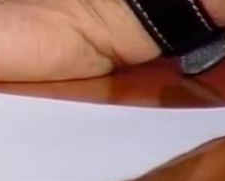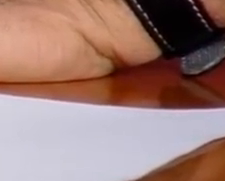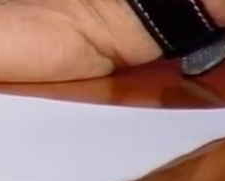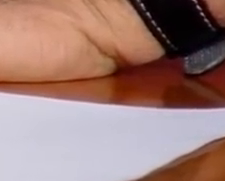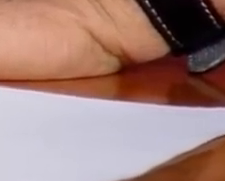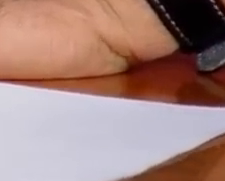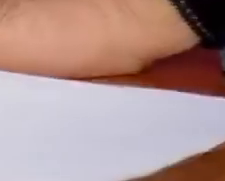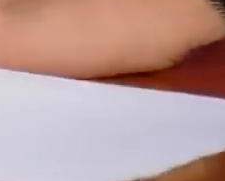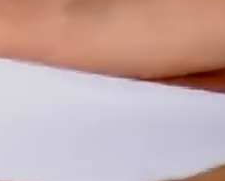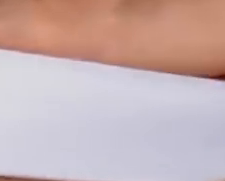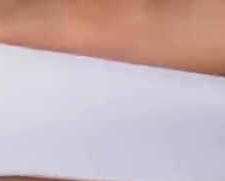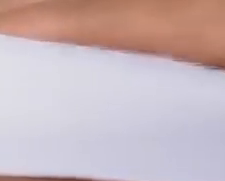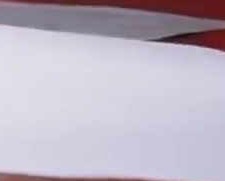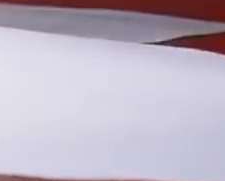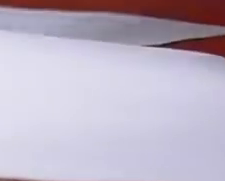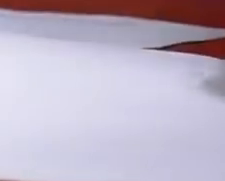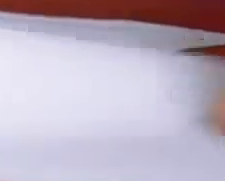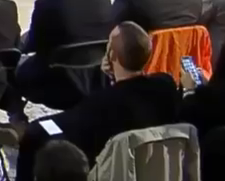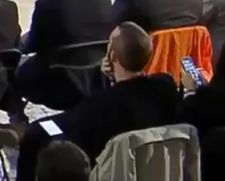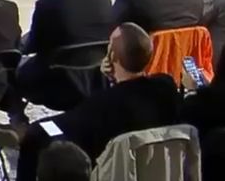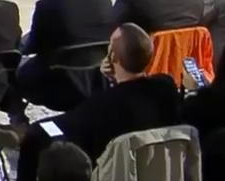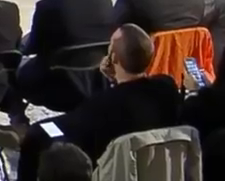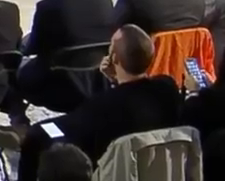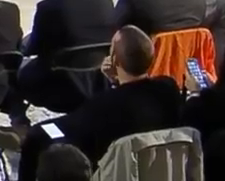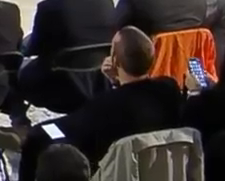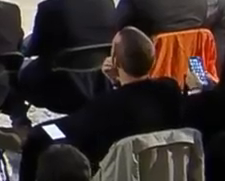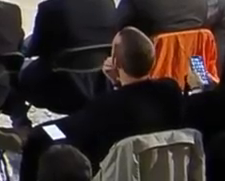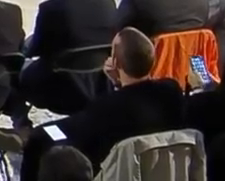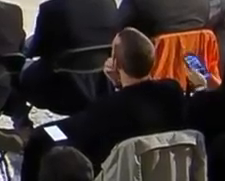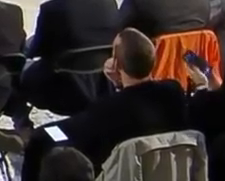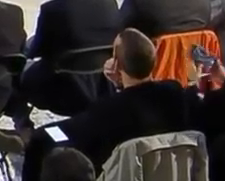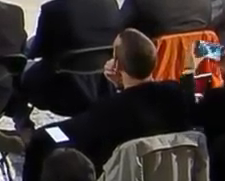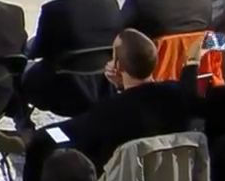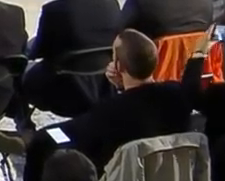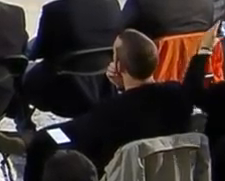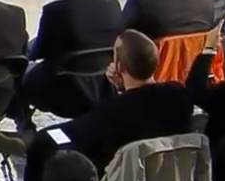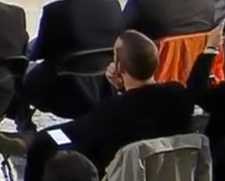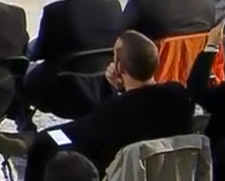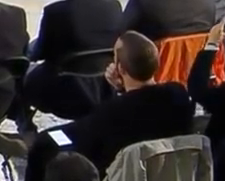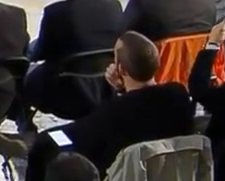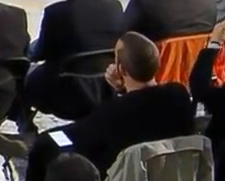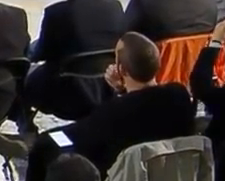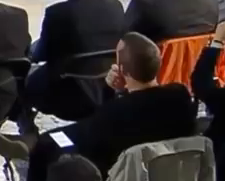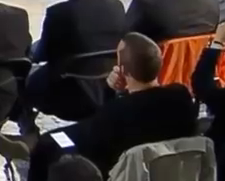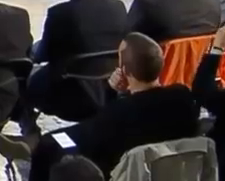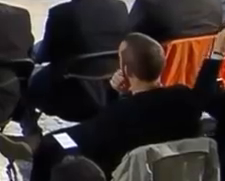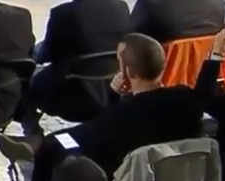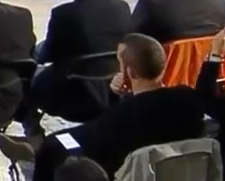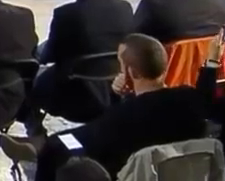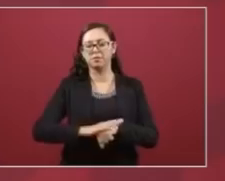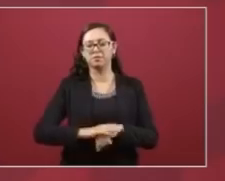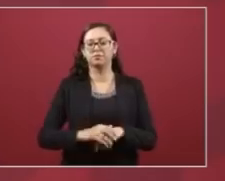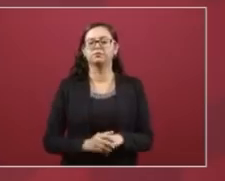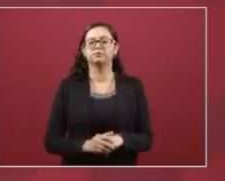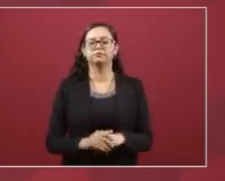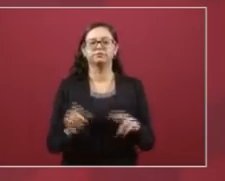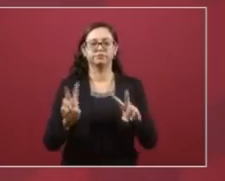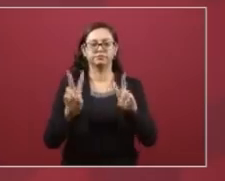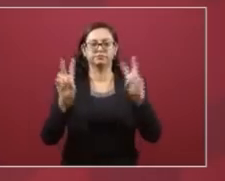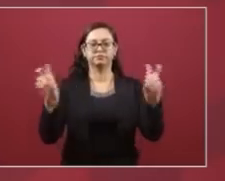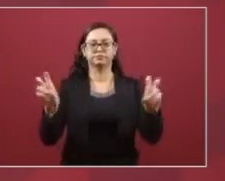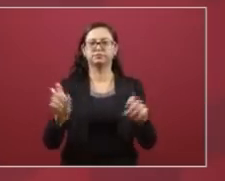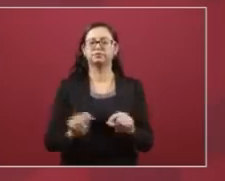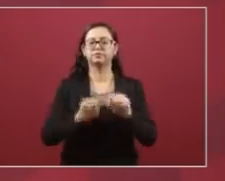enfatizó ser madridista y que basta con seis años para desterrar la corrupción y la impunidad en el país y al pueblo de